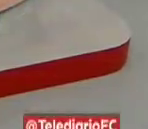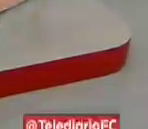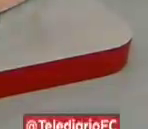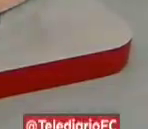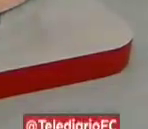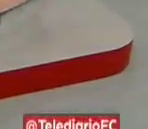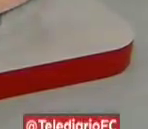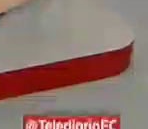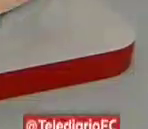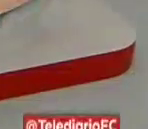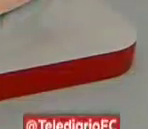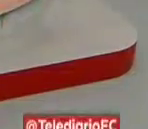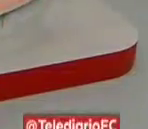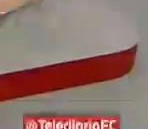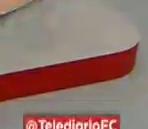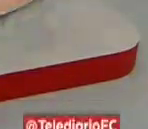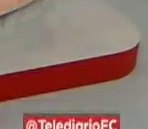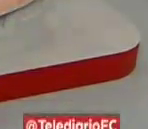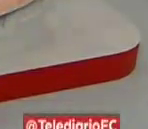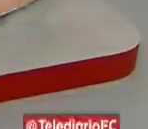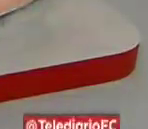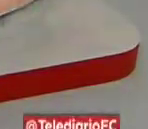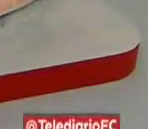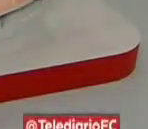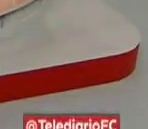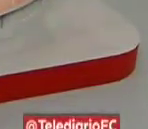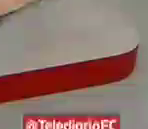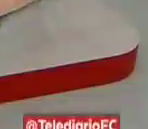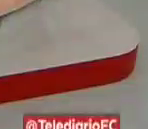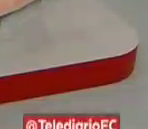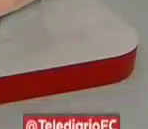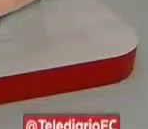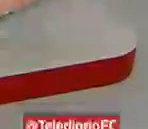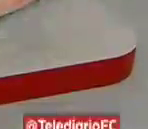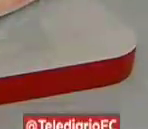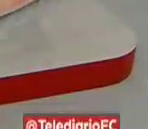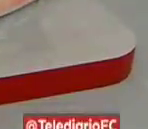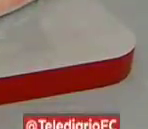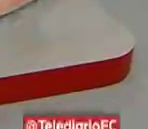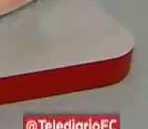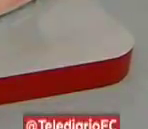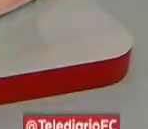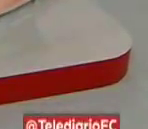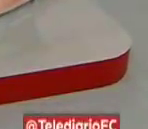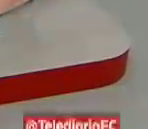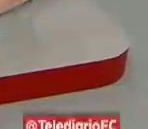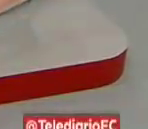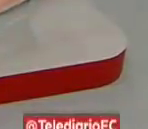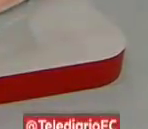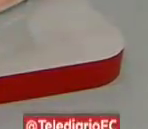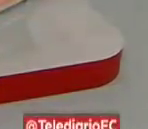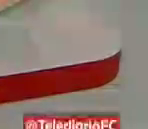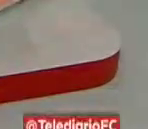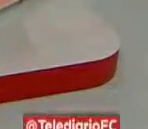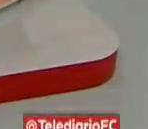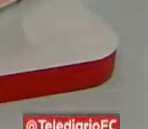Y en la señal internacional de Ecuador TV para Estados Unidos, a través del paquete latino de DirecTV en el